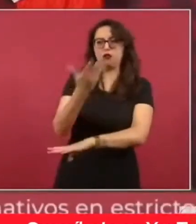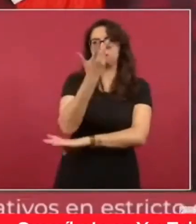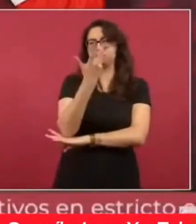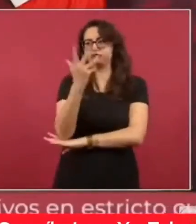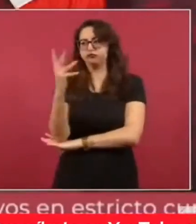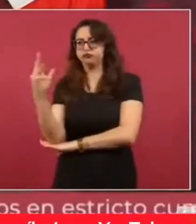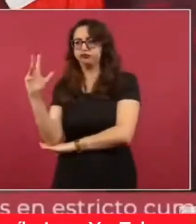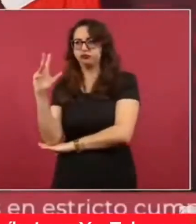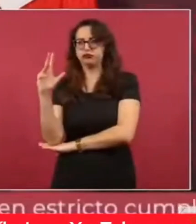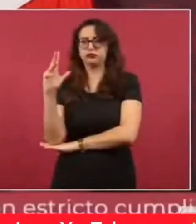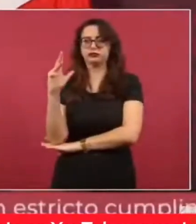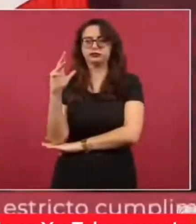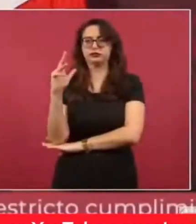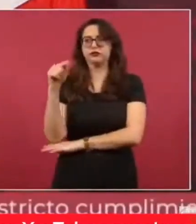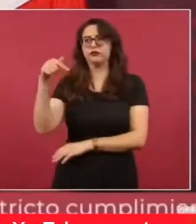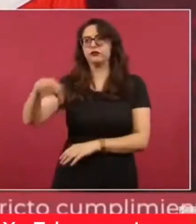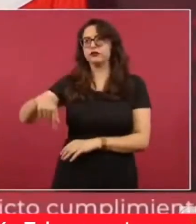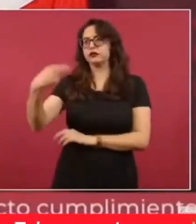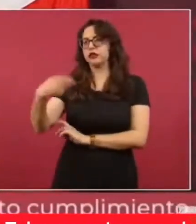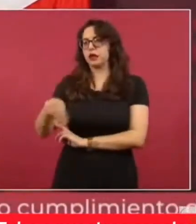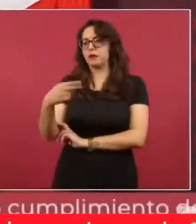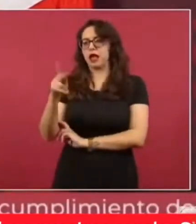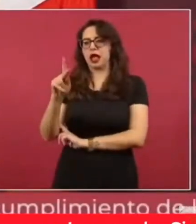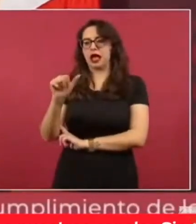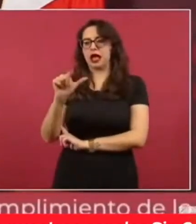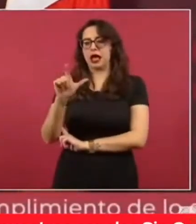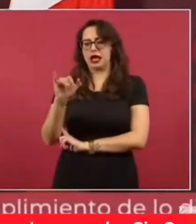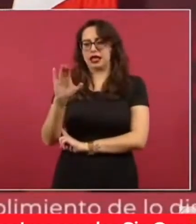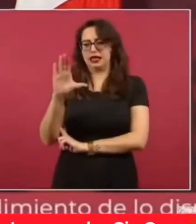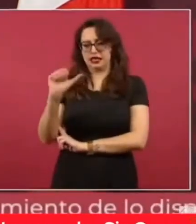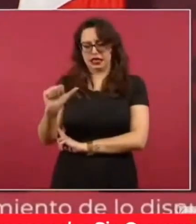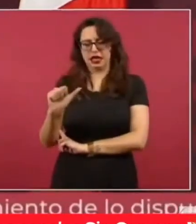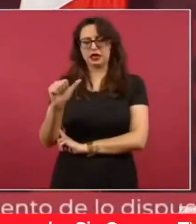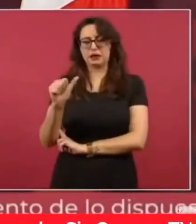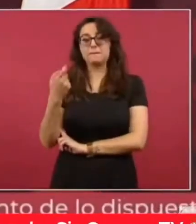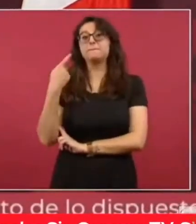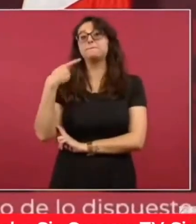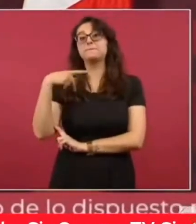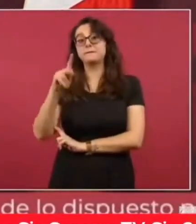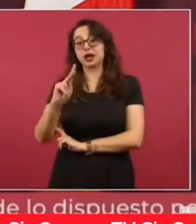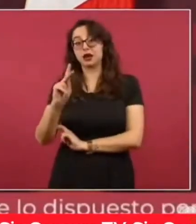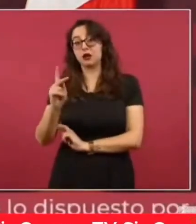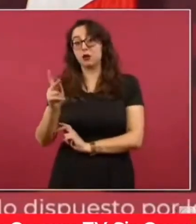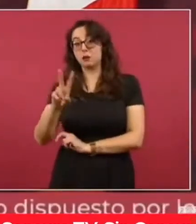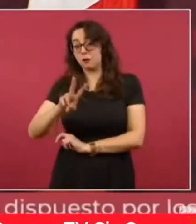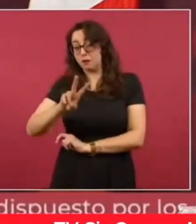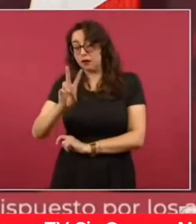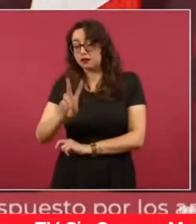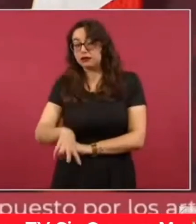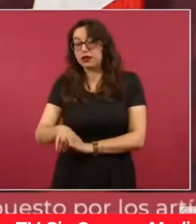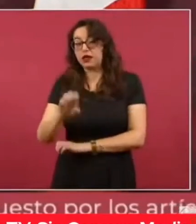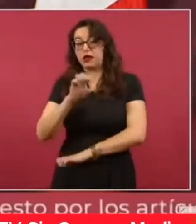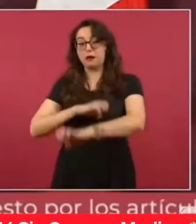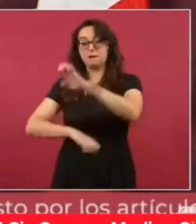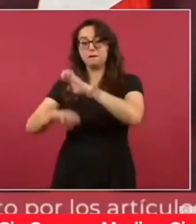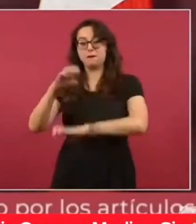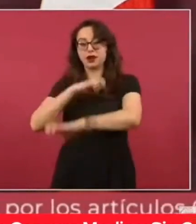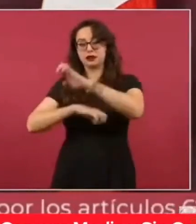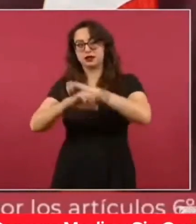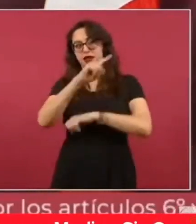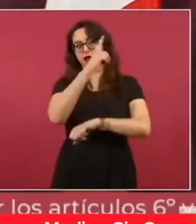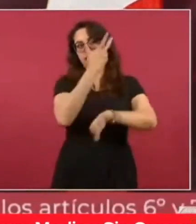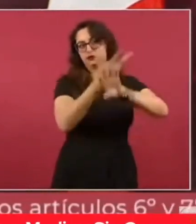aquí se llama calica pero es una empresa constructora